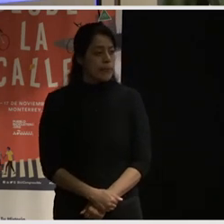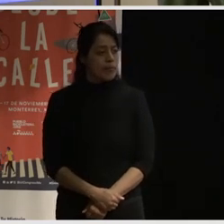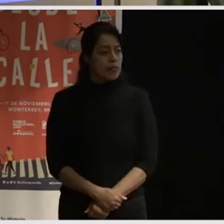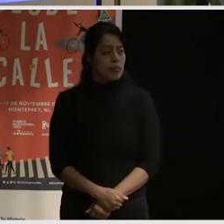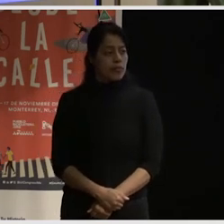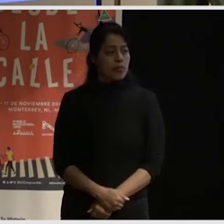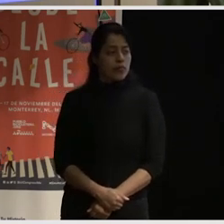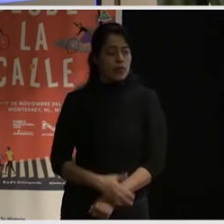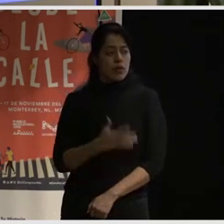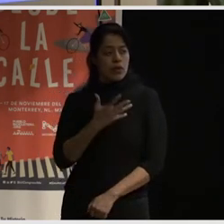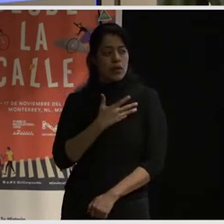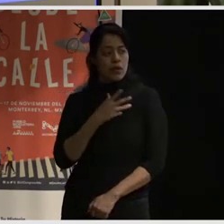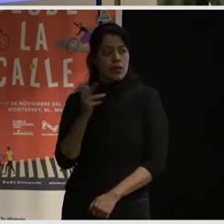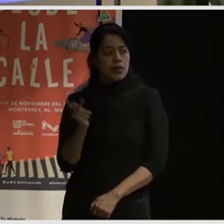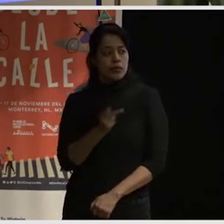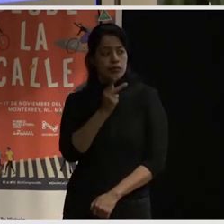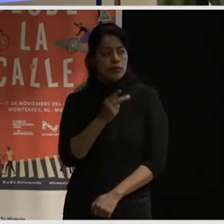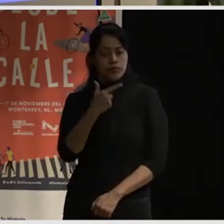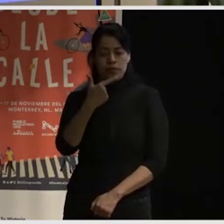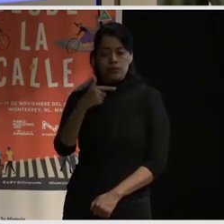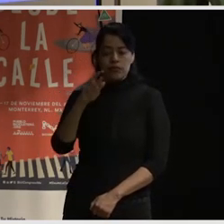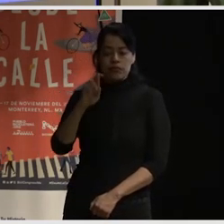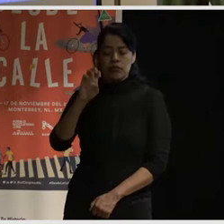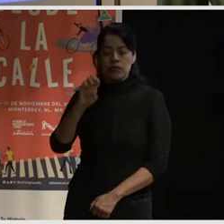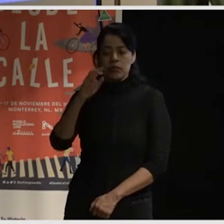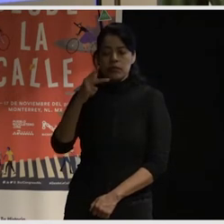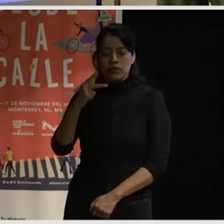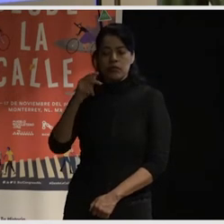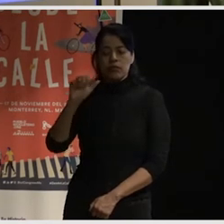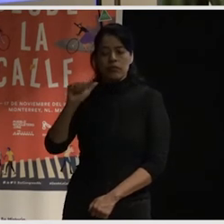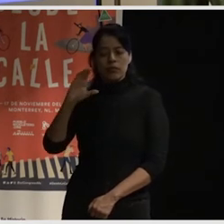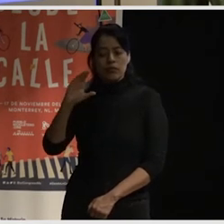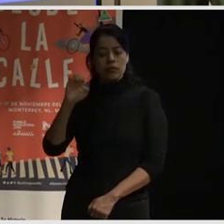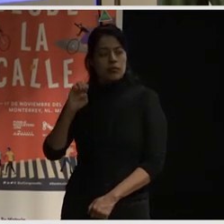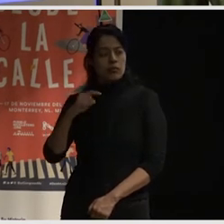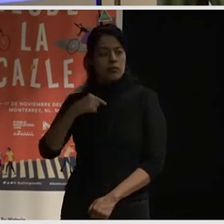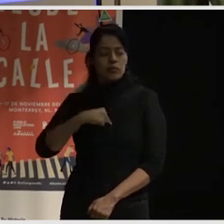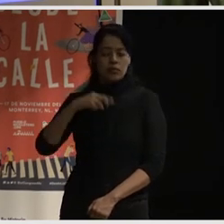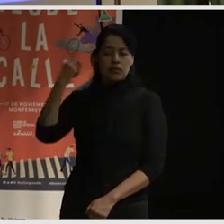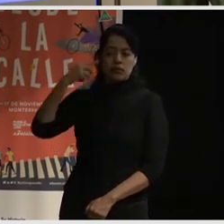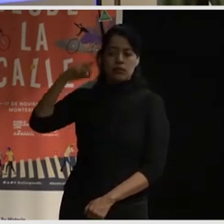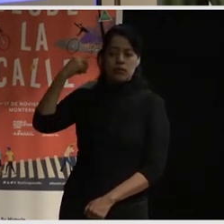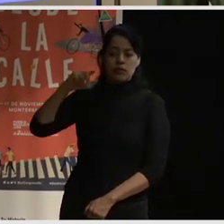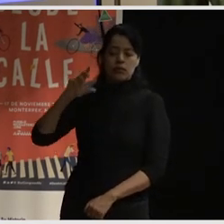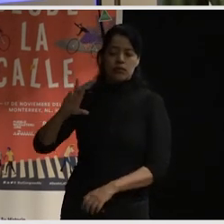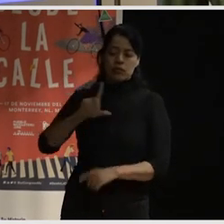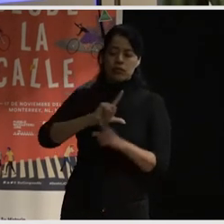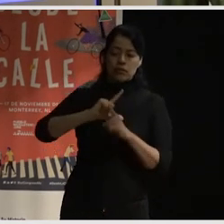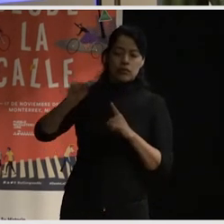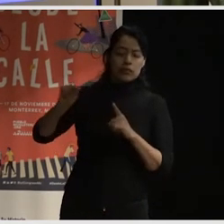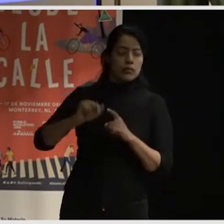tengo una pregunta para greenpeace no me tocó en querétaro asistirá